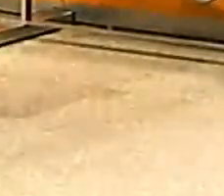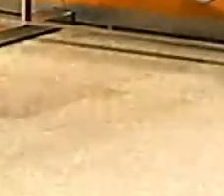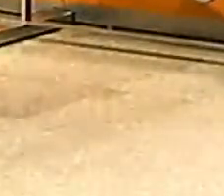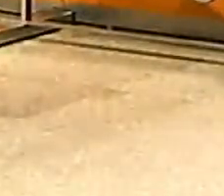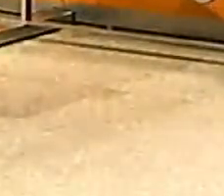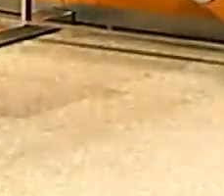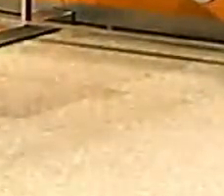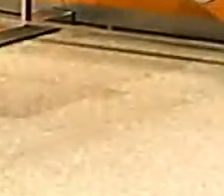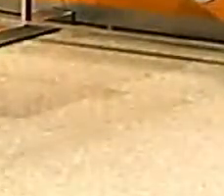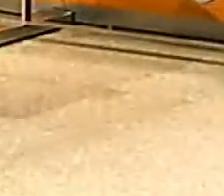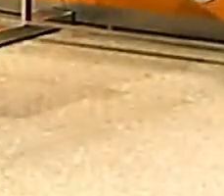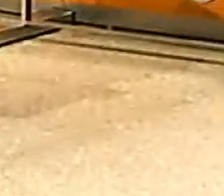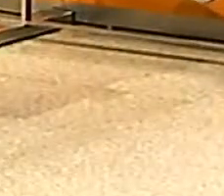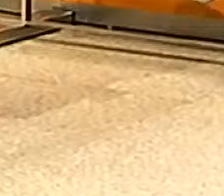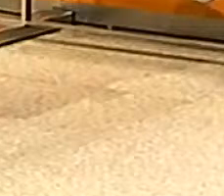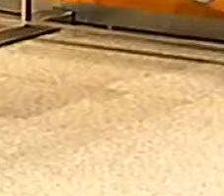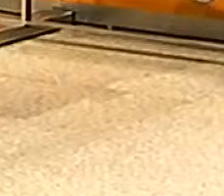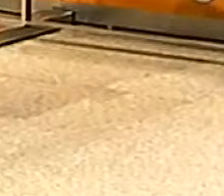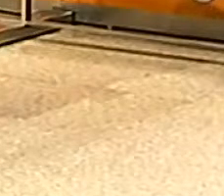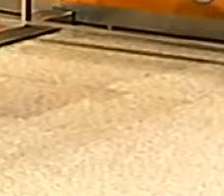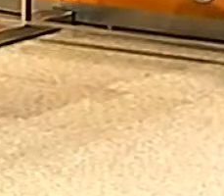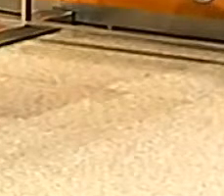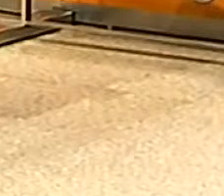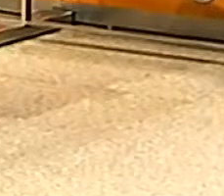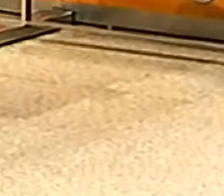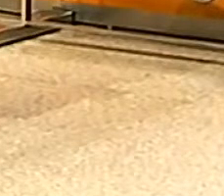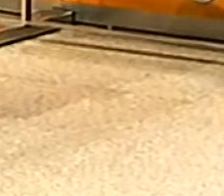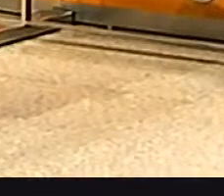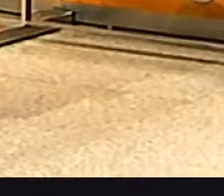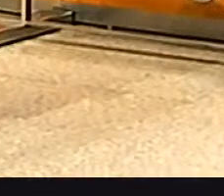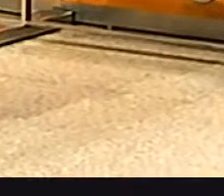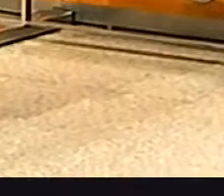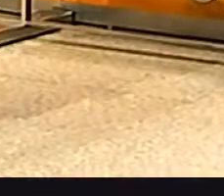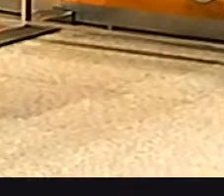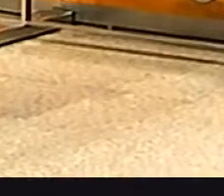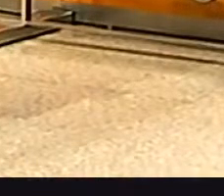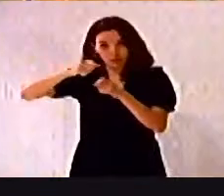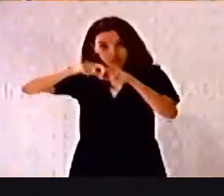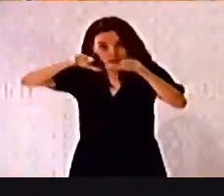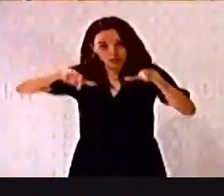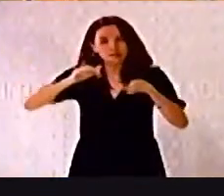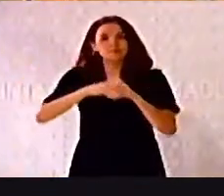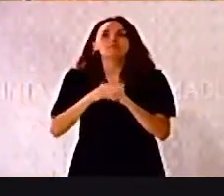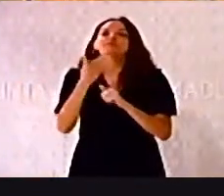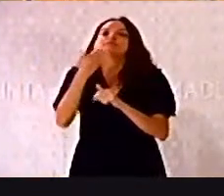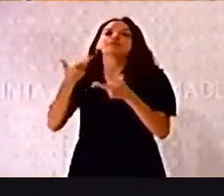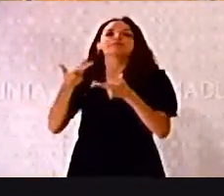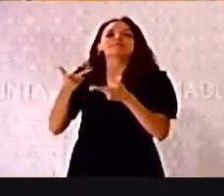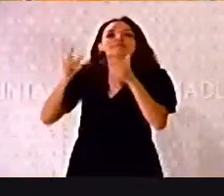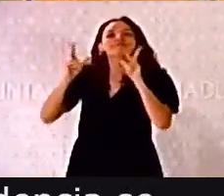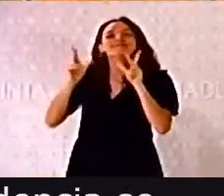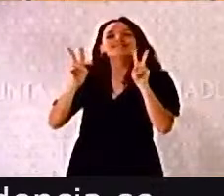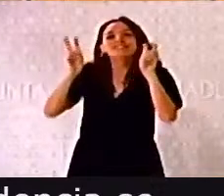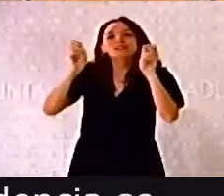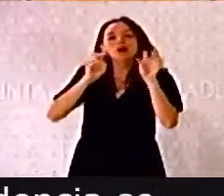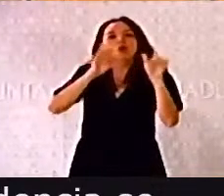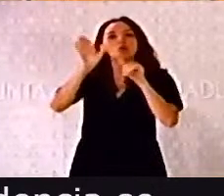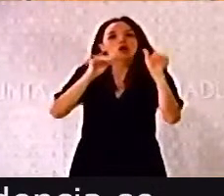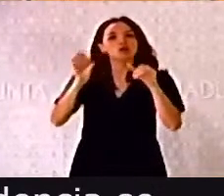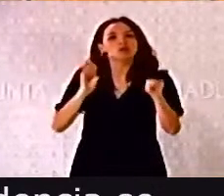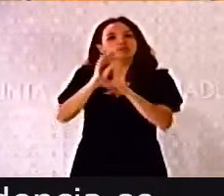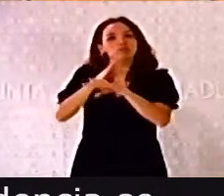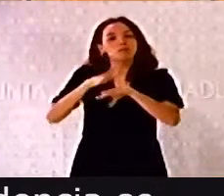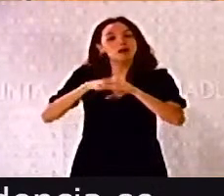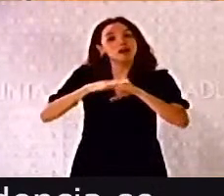Como resumen del Consejo de Gobierno, en Presidencia se ha autorizado la convocatoria de ayudas a entidades locales para obras